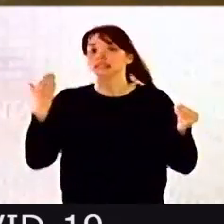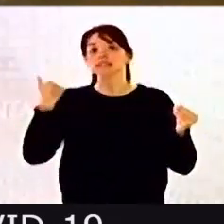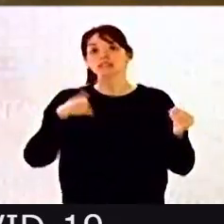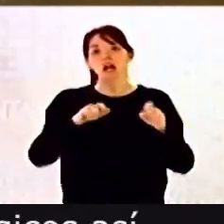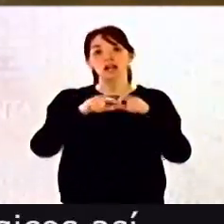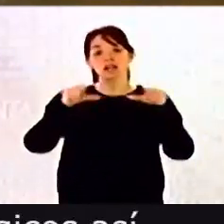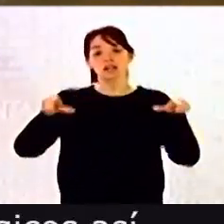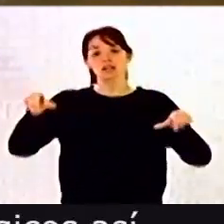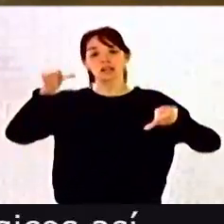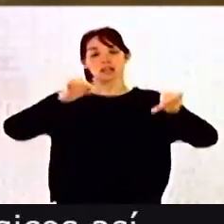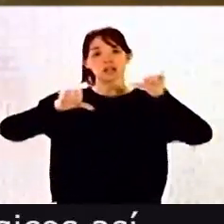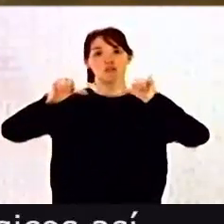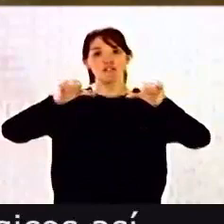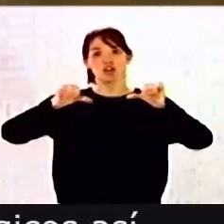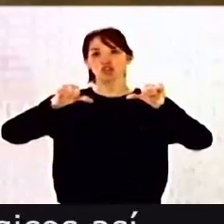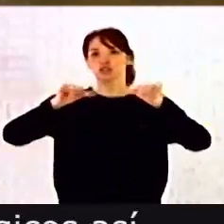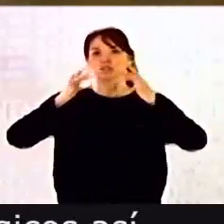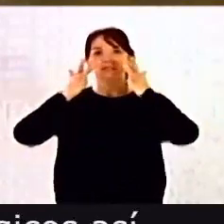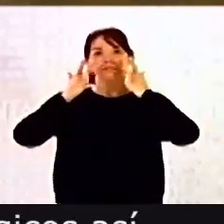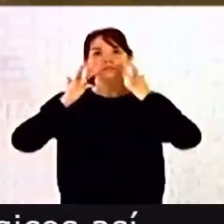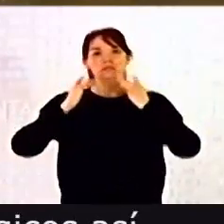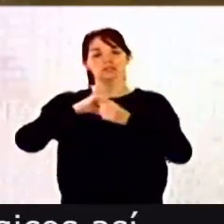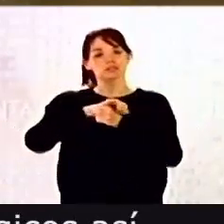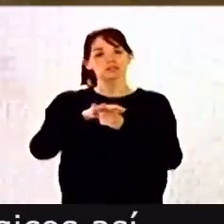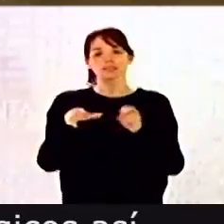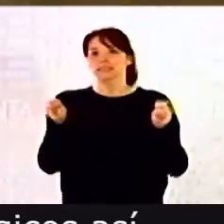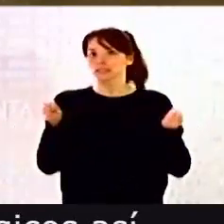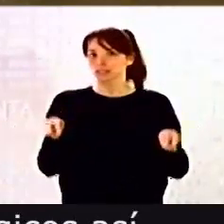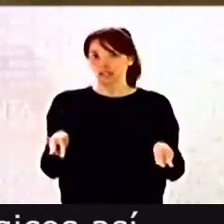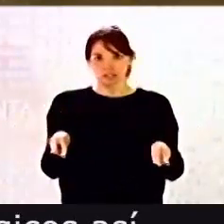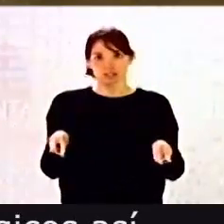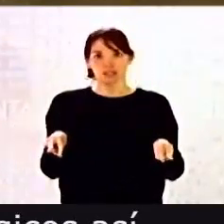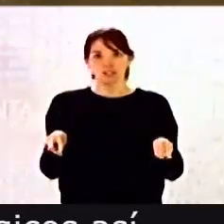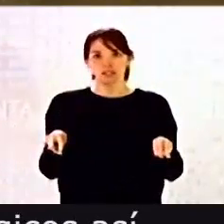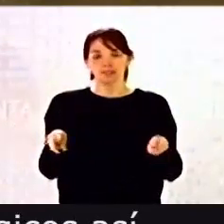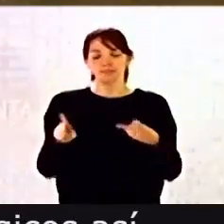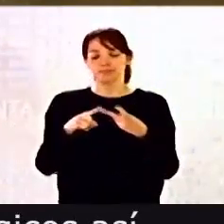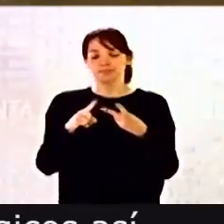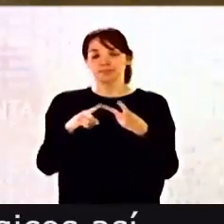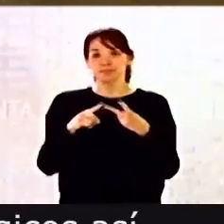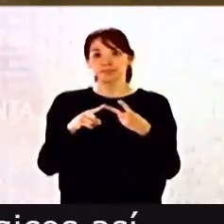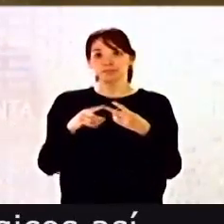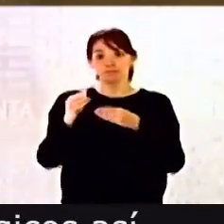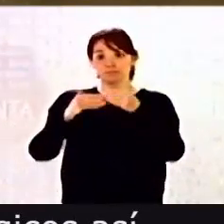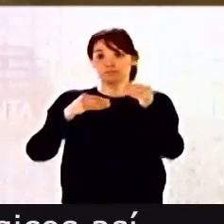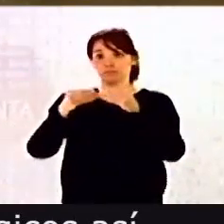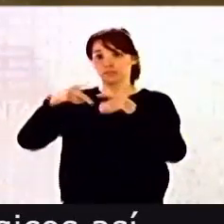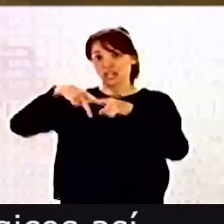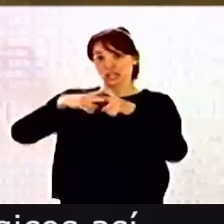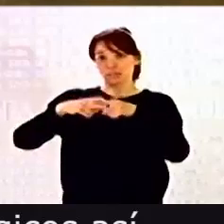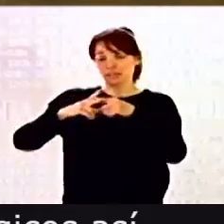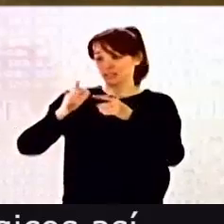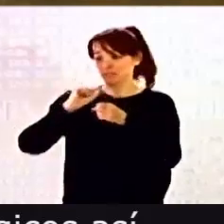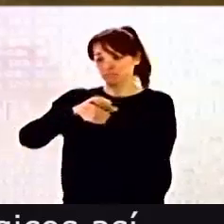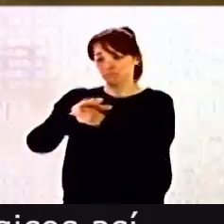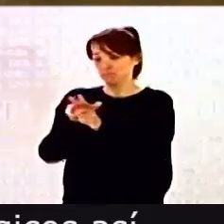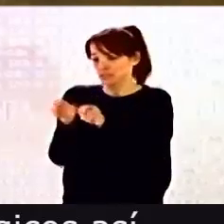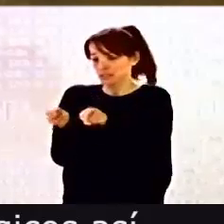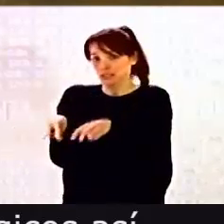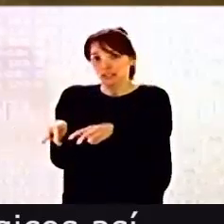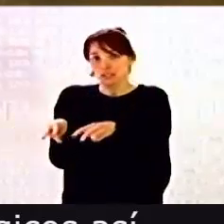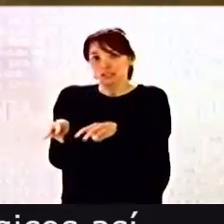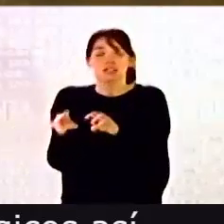quirófanos estructuralmente libres de COVID, equipos quirúrgicos libres de COVID y